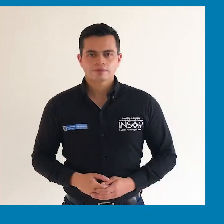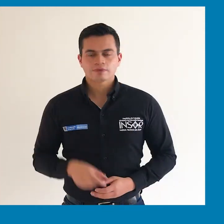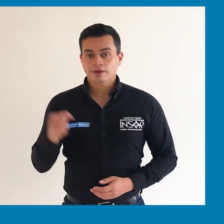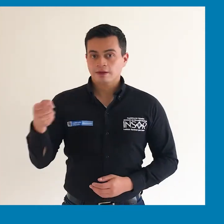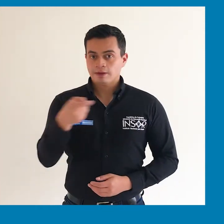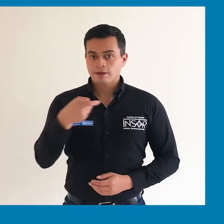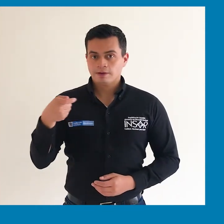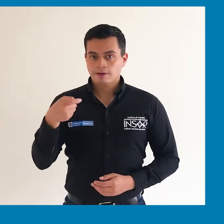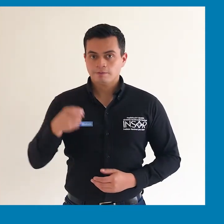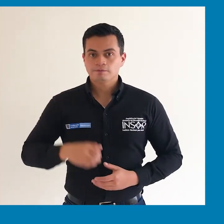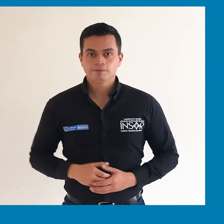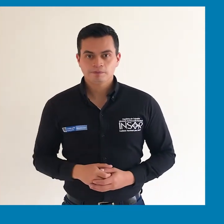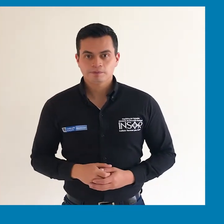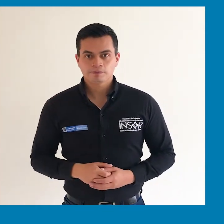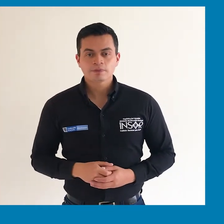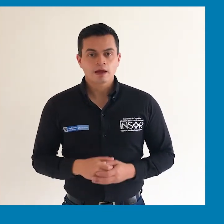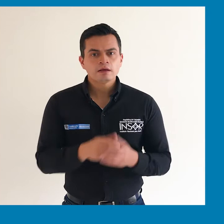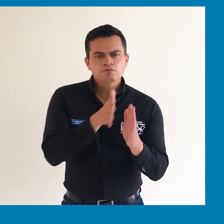G.